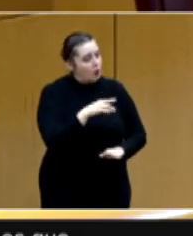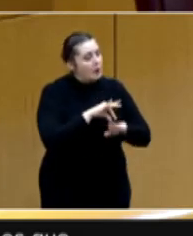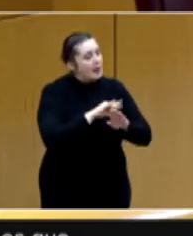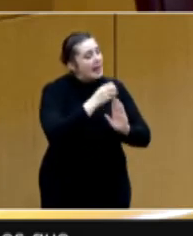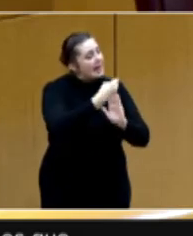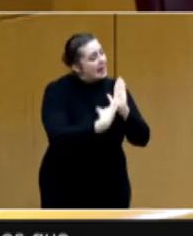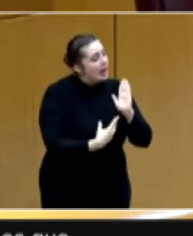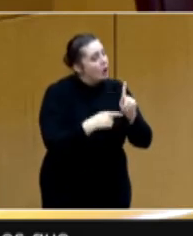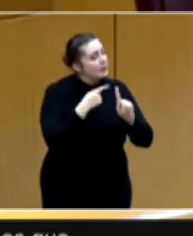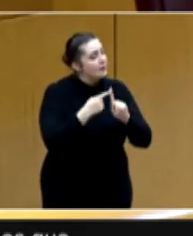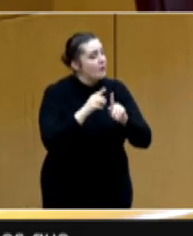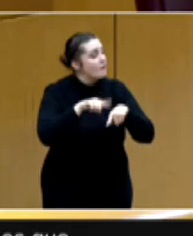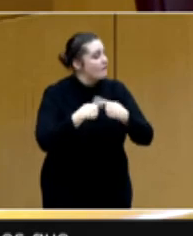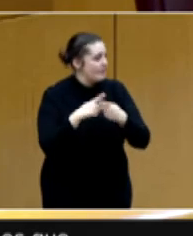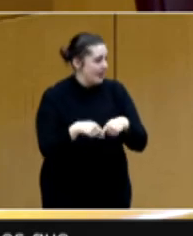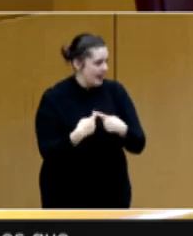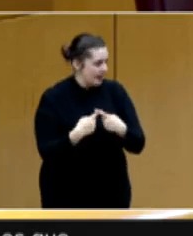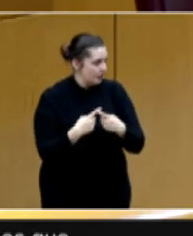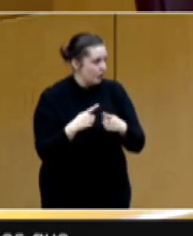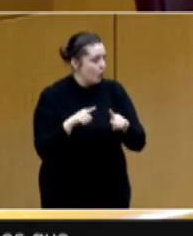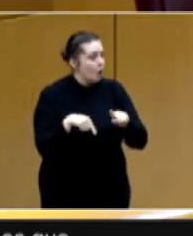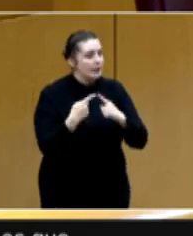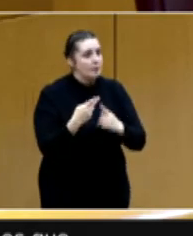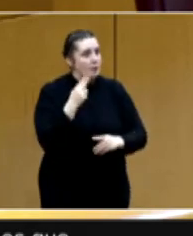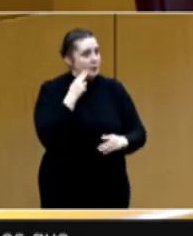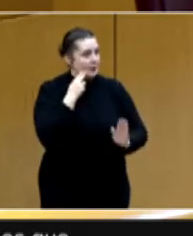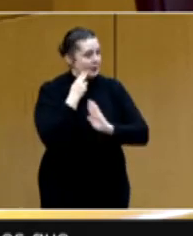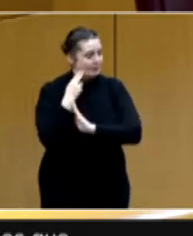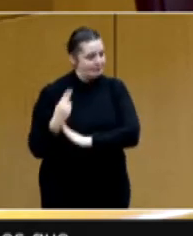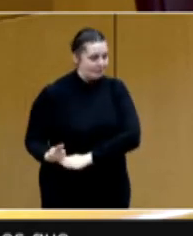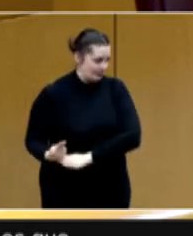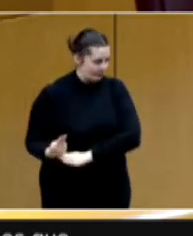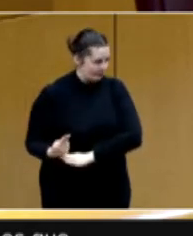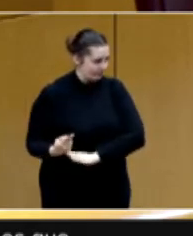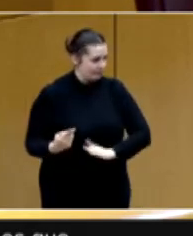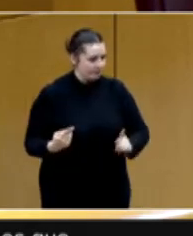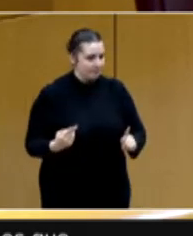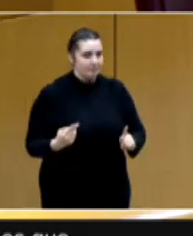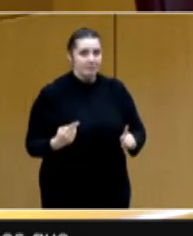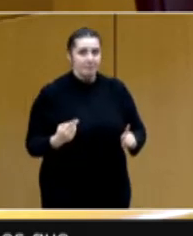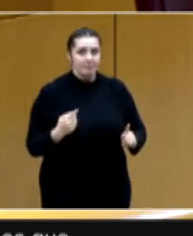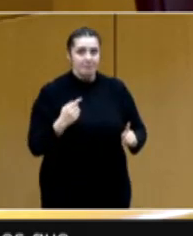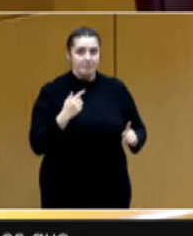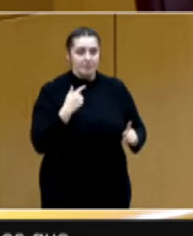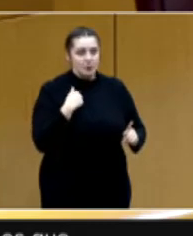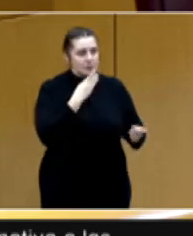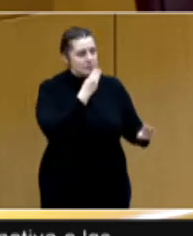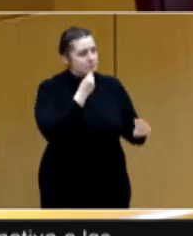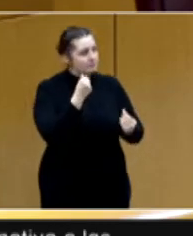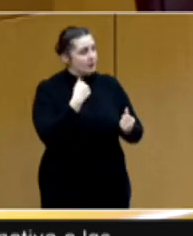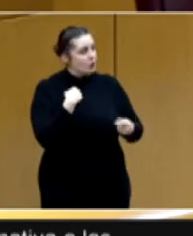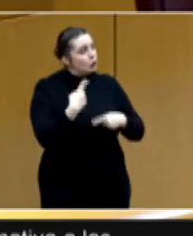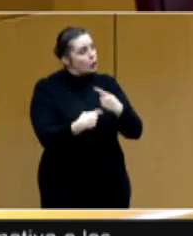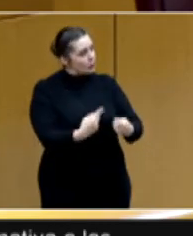para qué Para que pierdan el miedo detecto en mi día a día decías